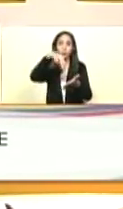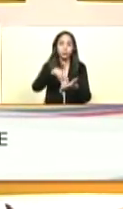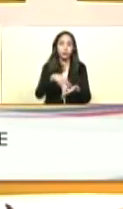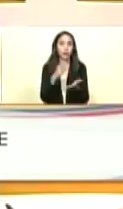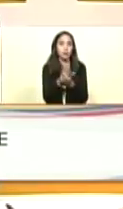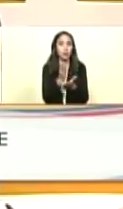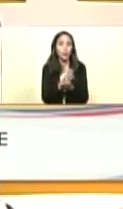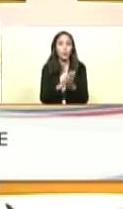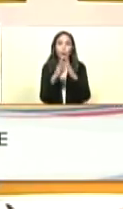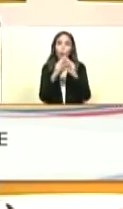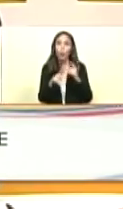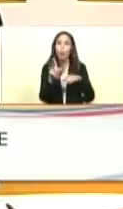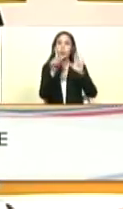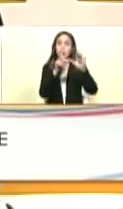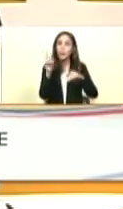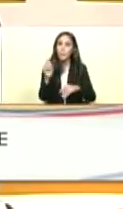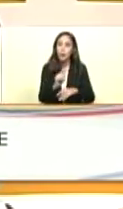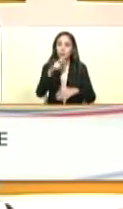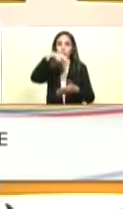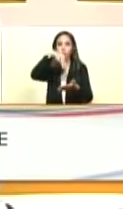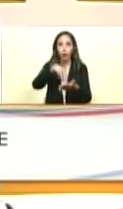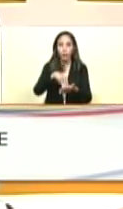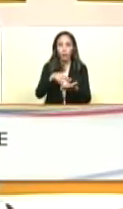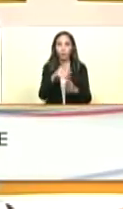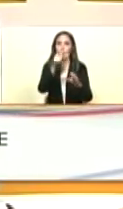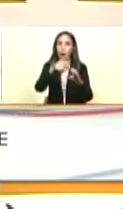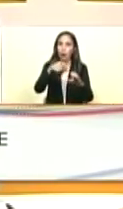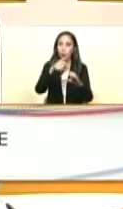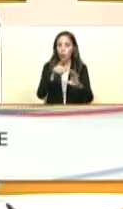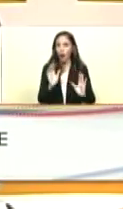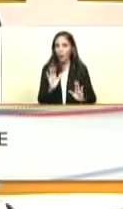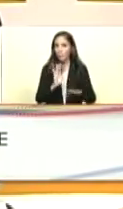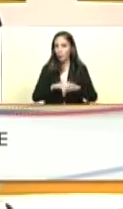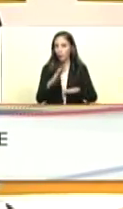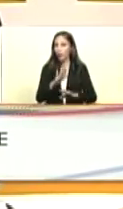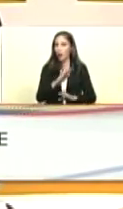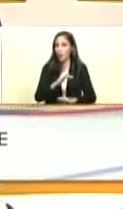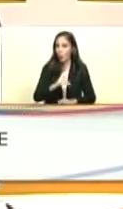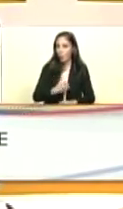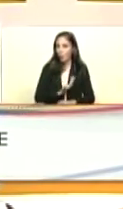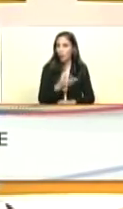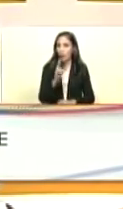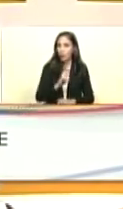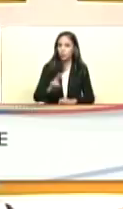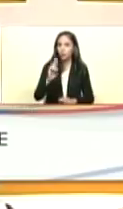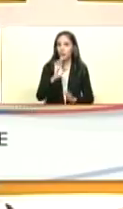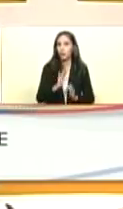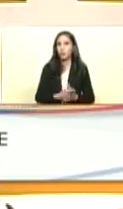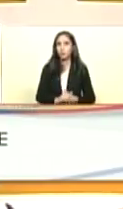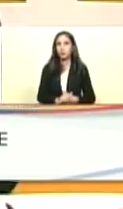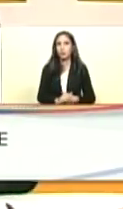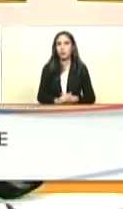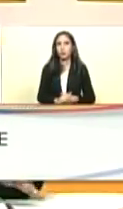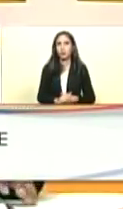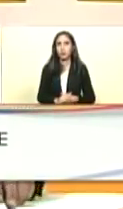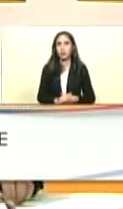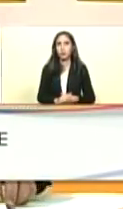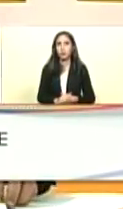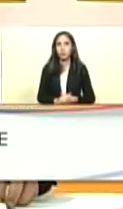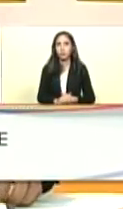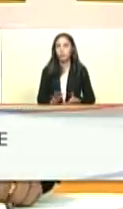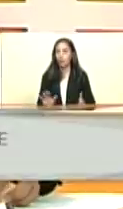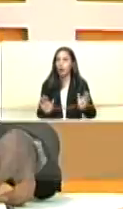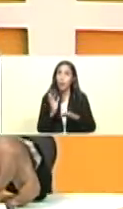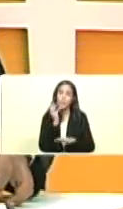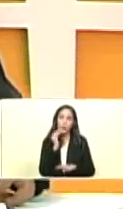meses, porque, bueno, la caja de ahorro le servía a uno para expandir sus